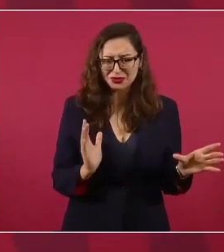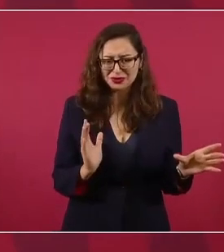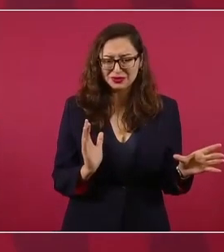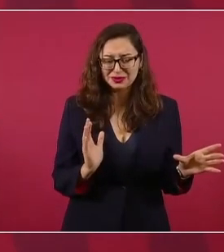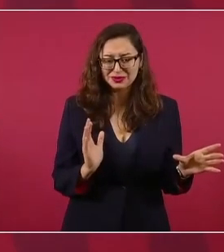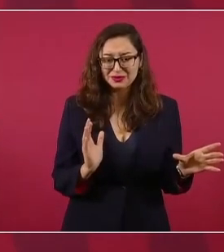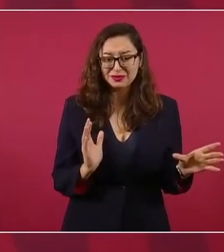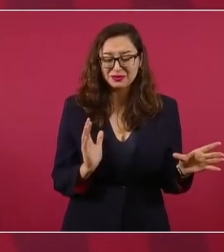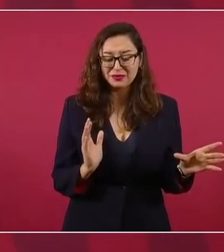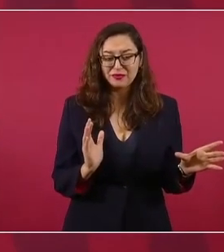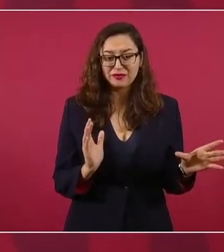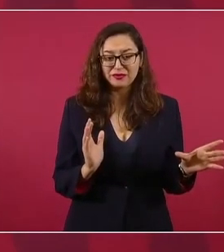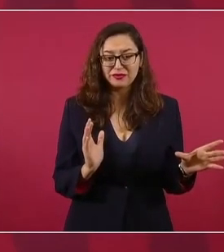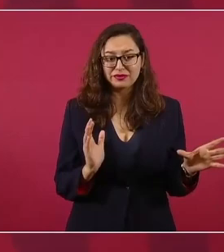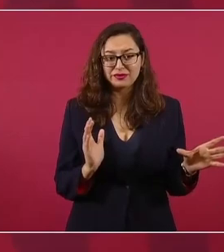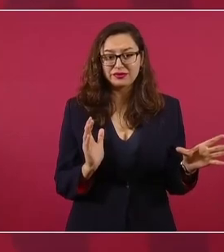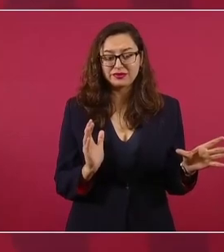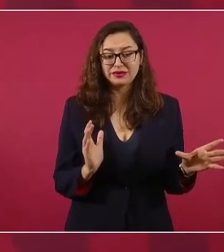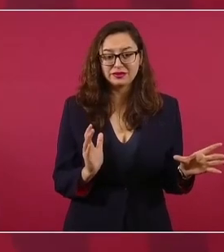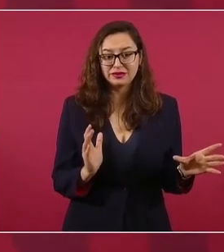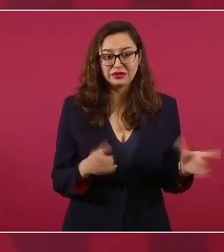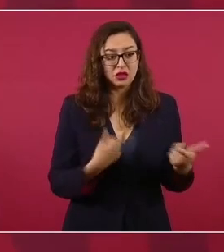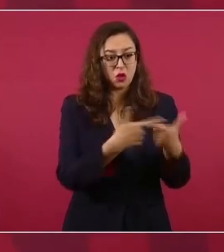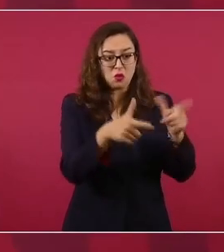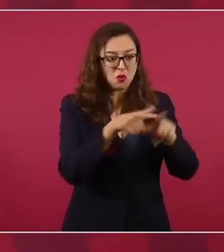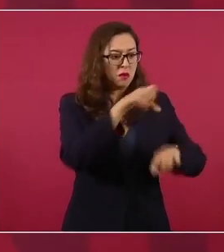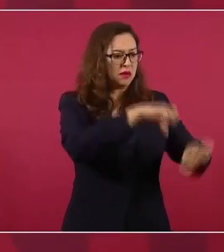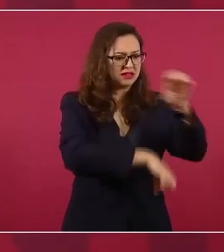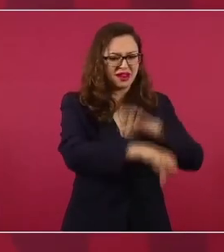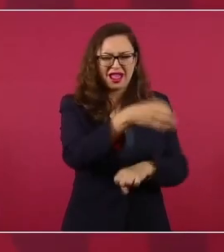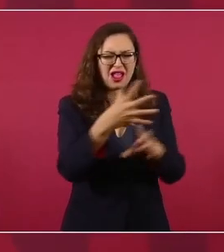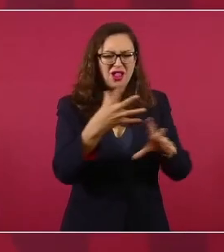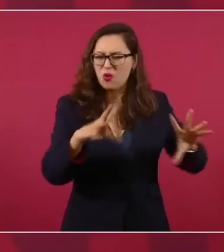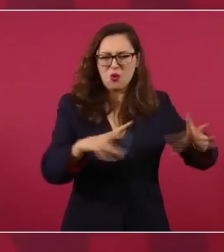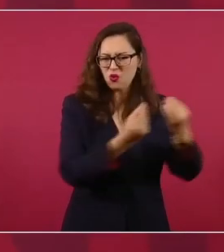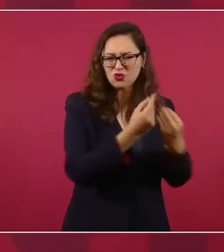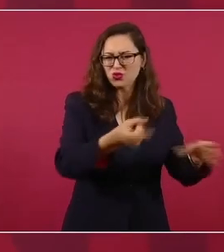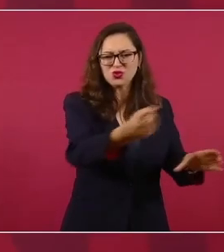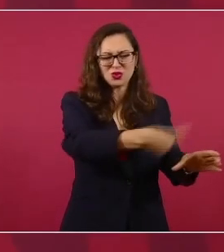los de los grupos empresariales,